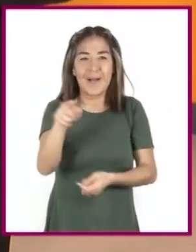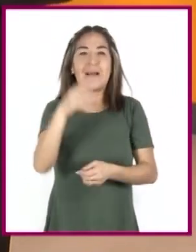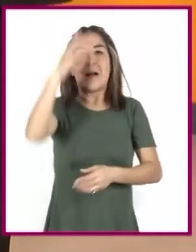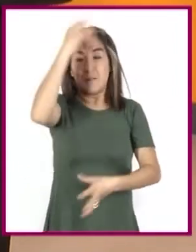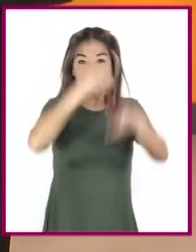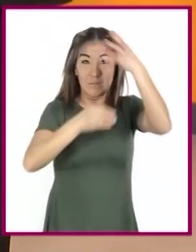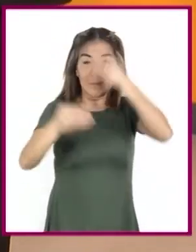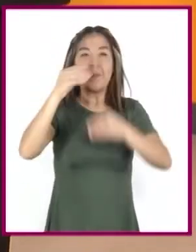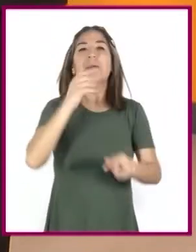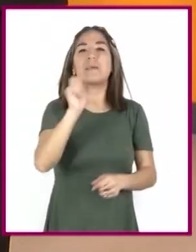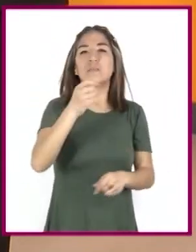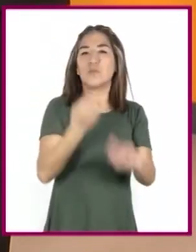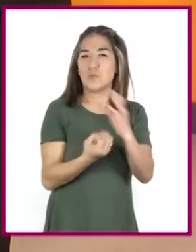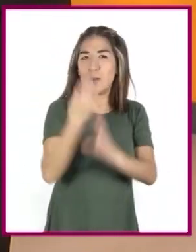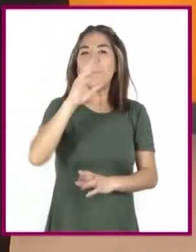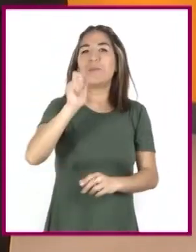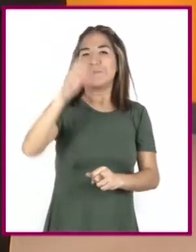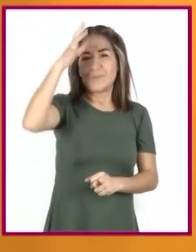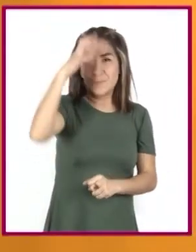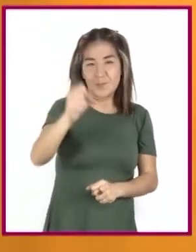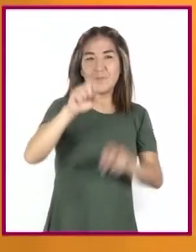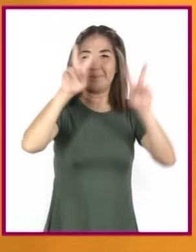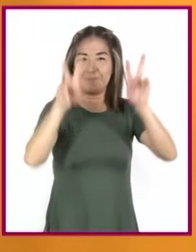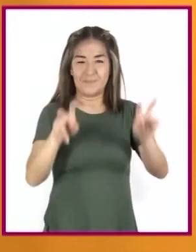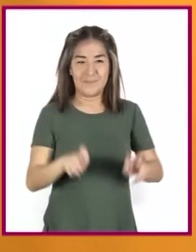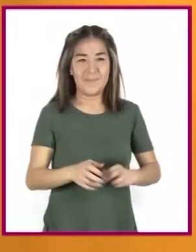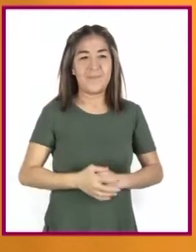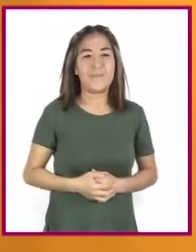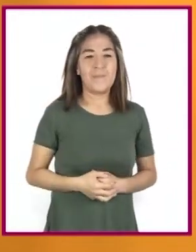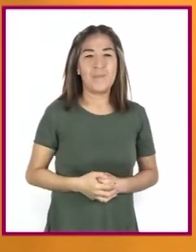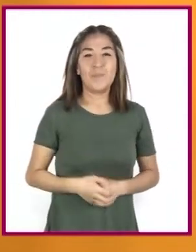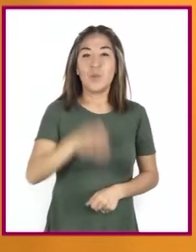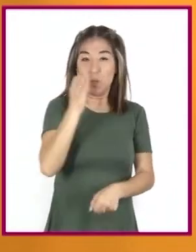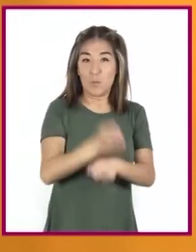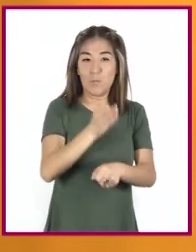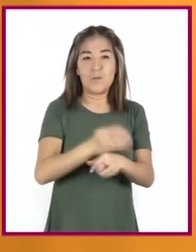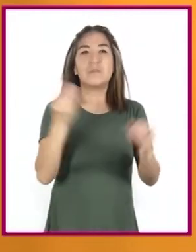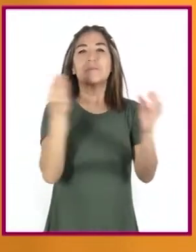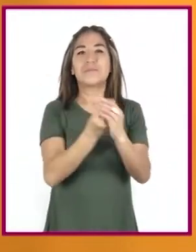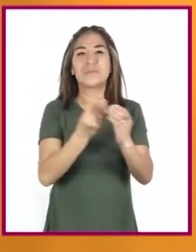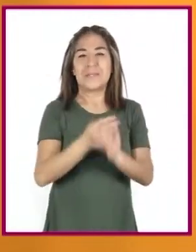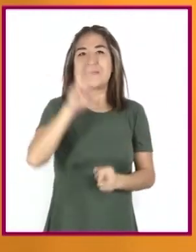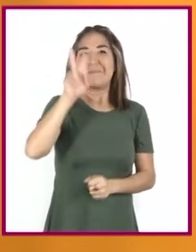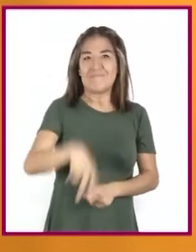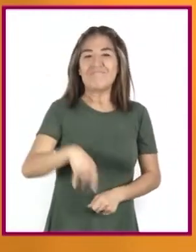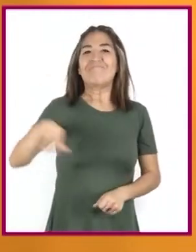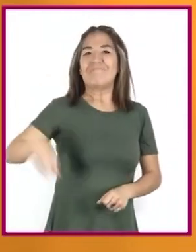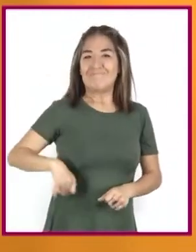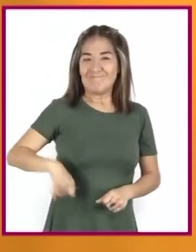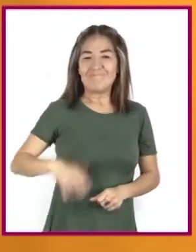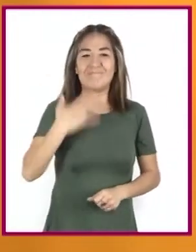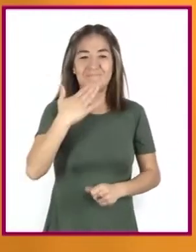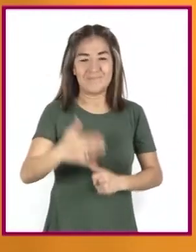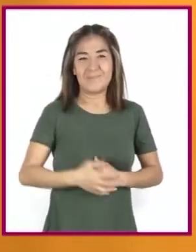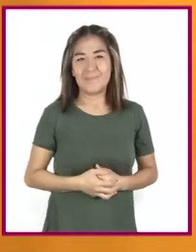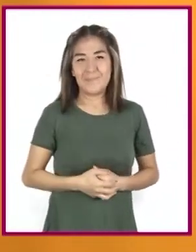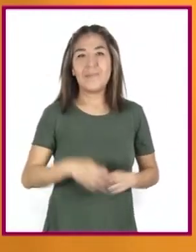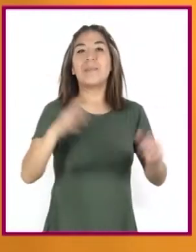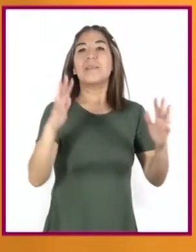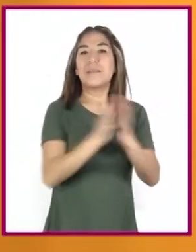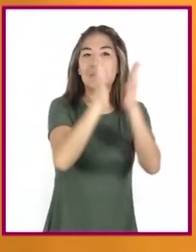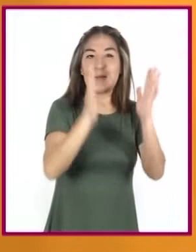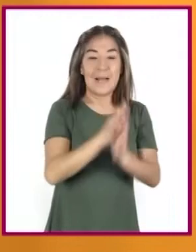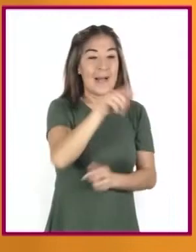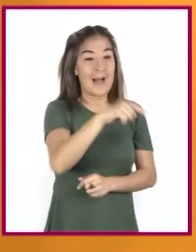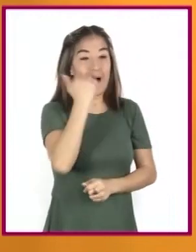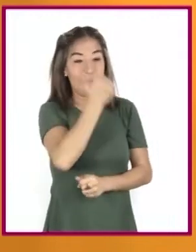se apropien de los contenidos. Esta sesión está quedando genial, con la participación